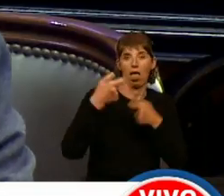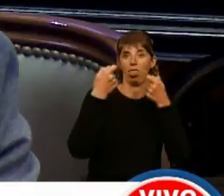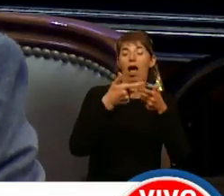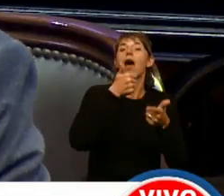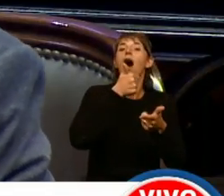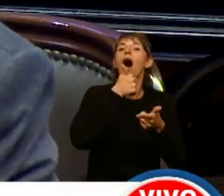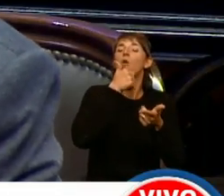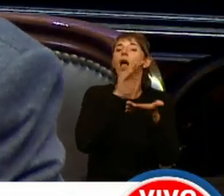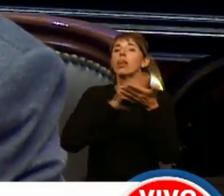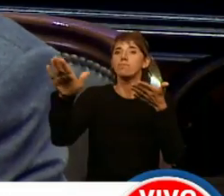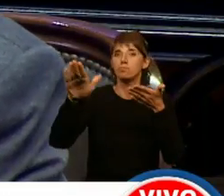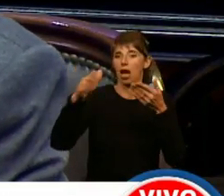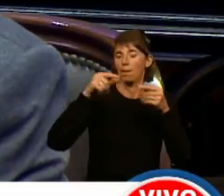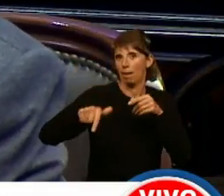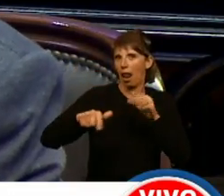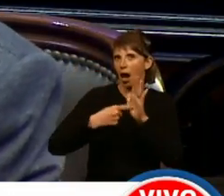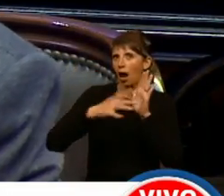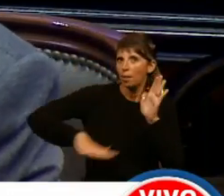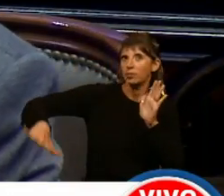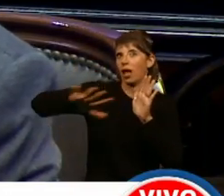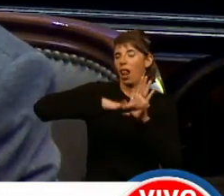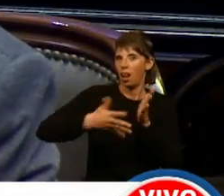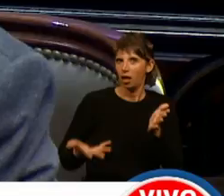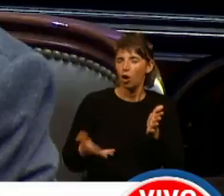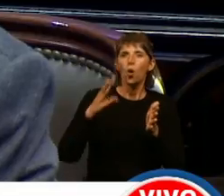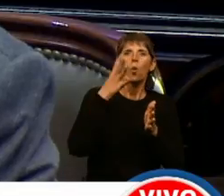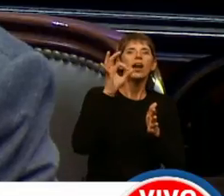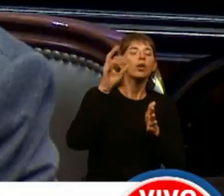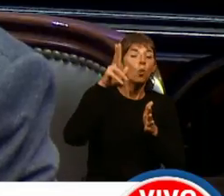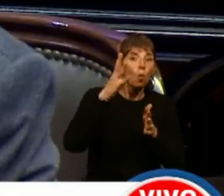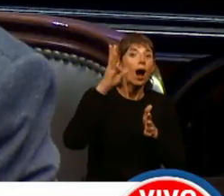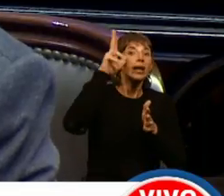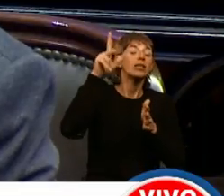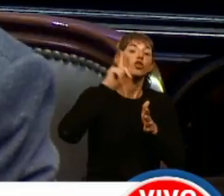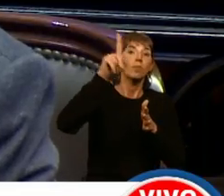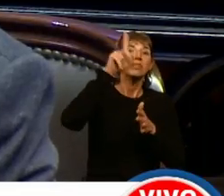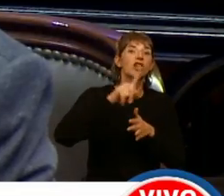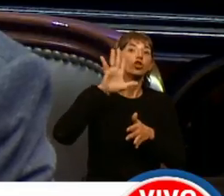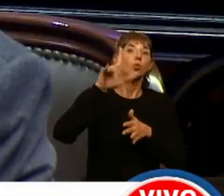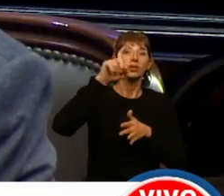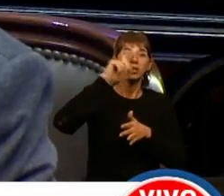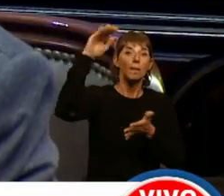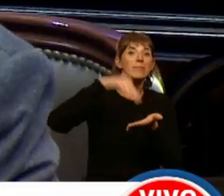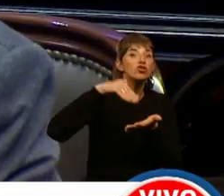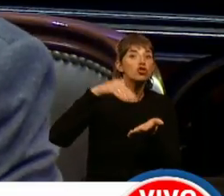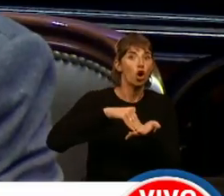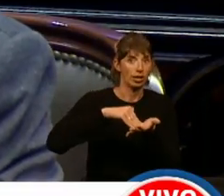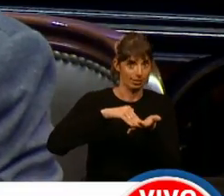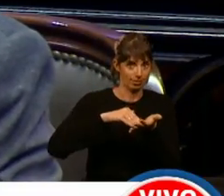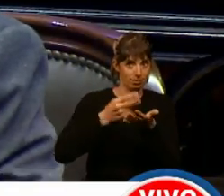en el área metropolitana de buenos aires reitero 48 mil 157 millones